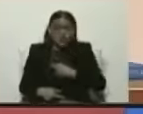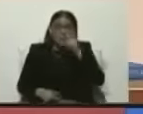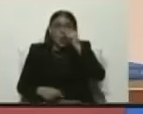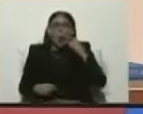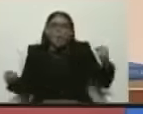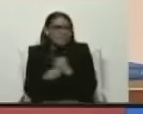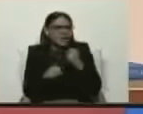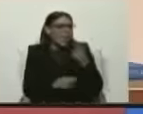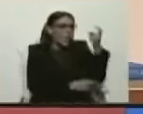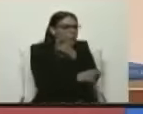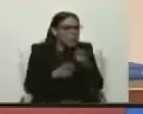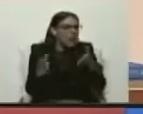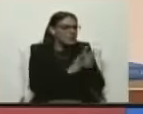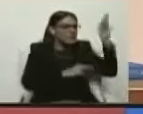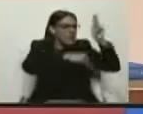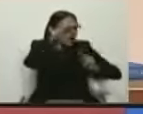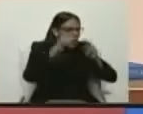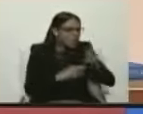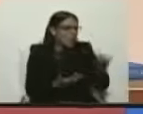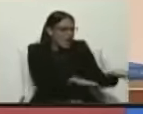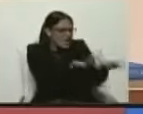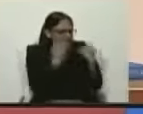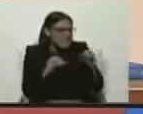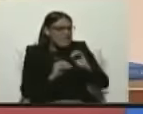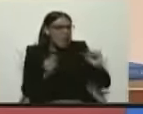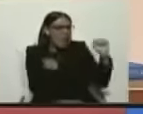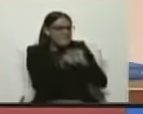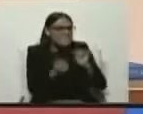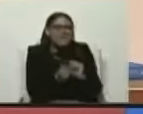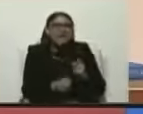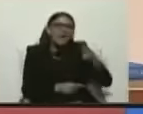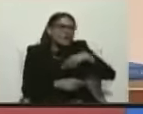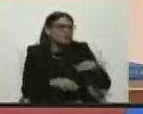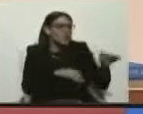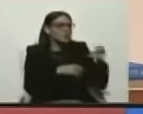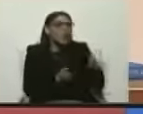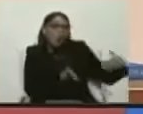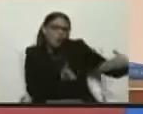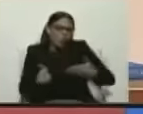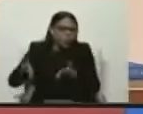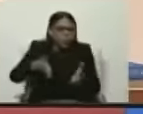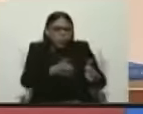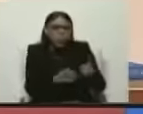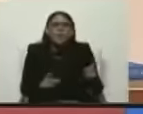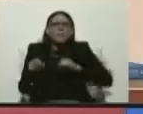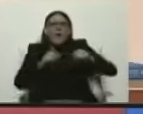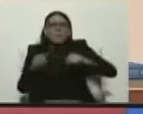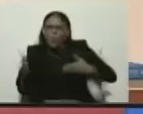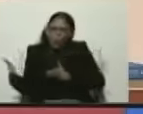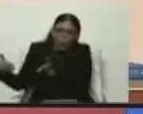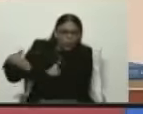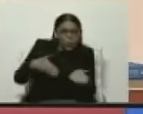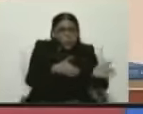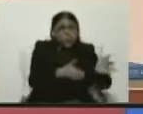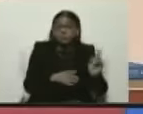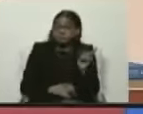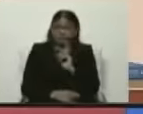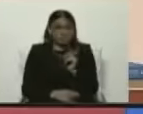sacar material, arena y qué sé yo, piedras, entonces desvía. No, vamos a desviar 50 metros aquí, que eso no pasa nada. No pasa nada.